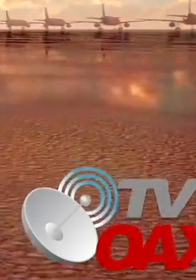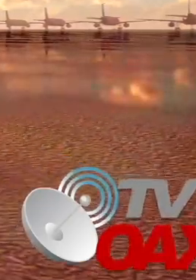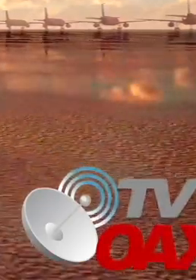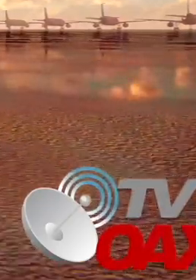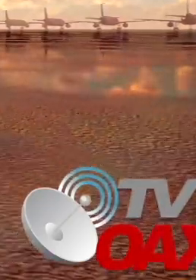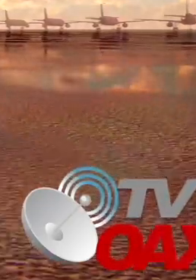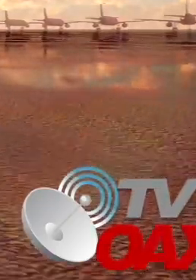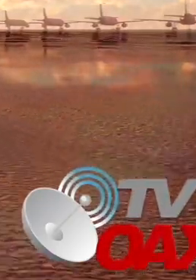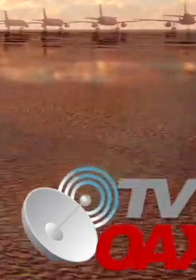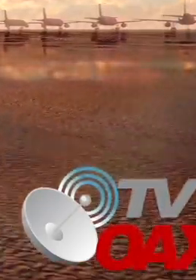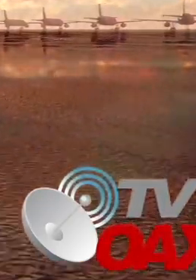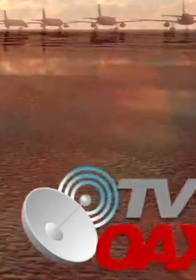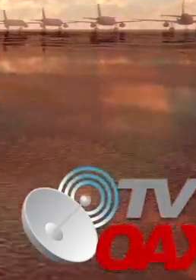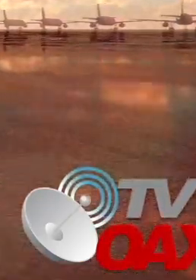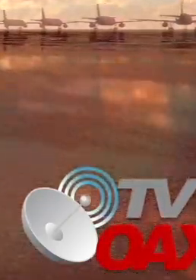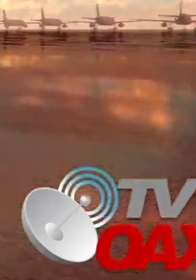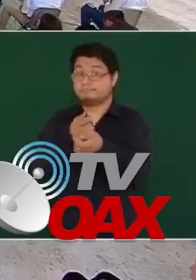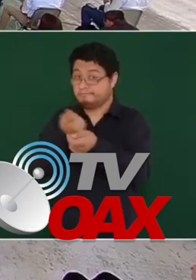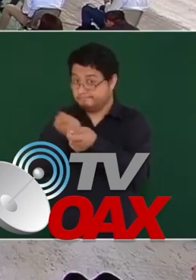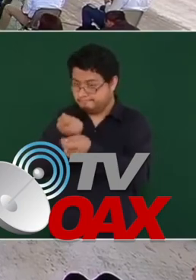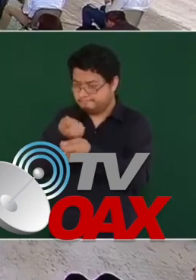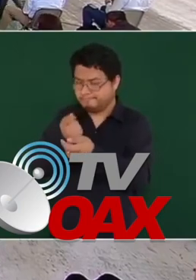también el manejo del aeropuerto